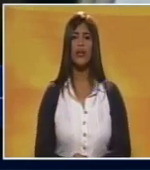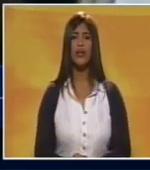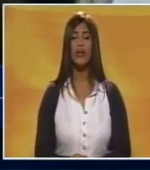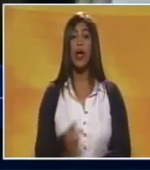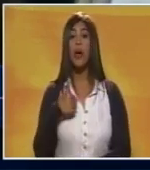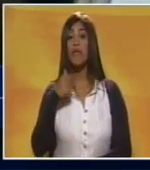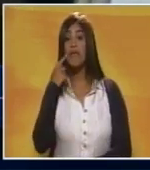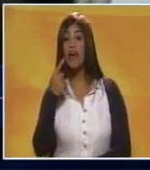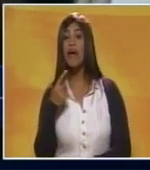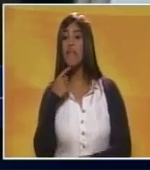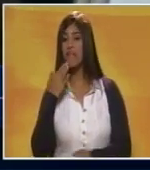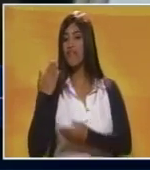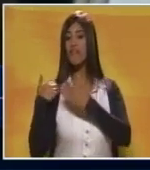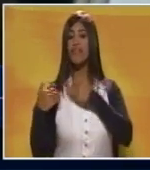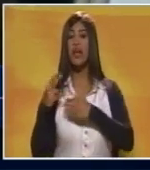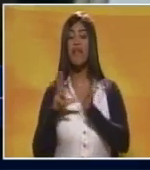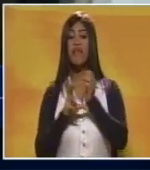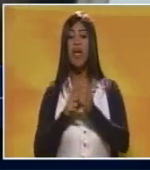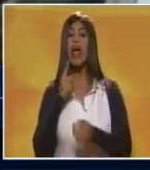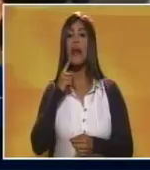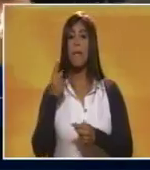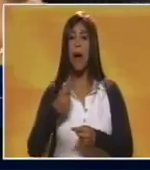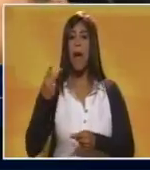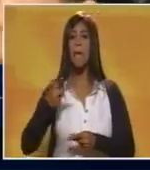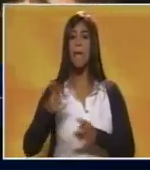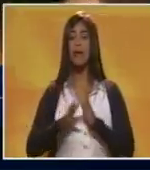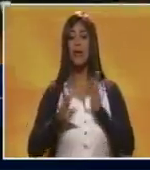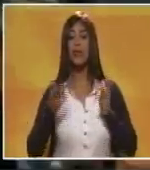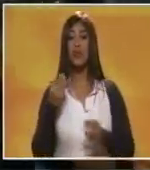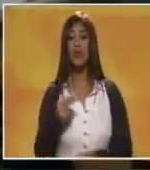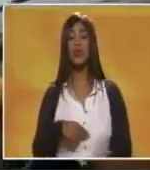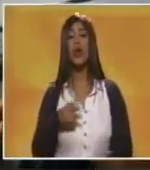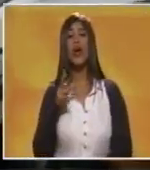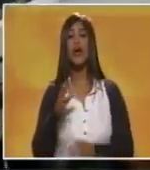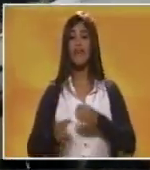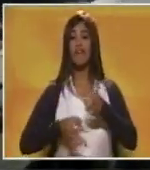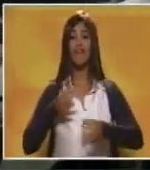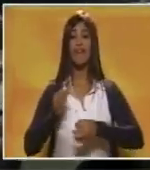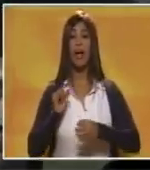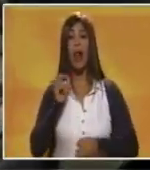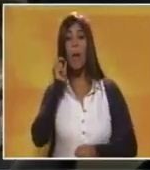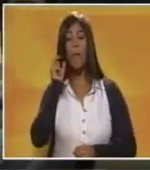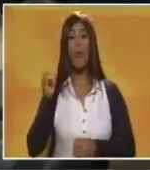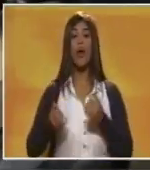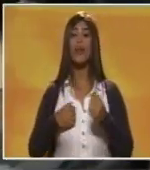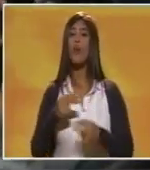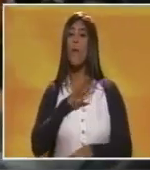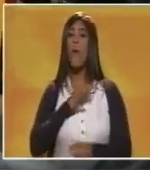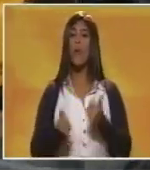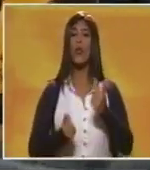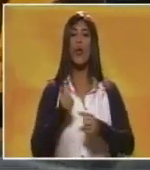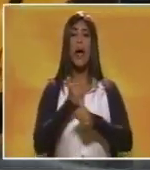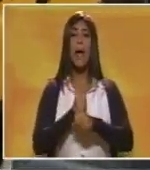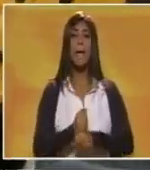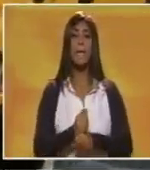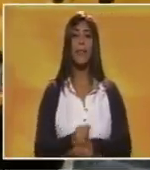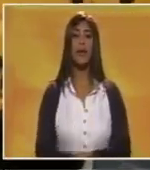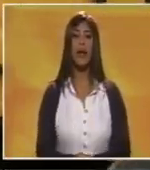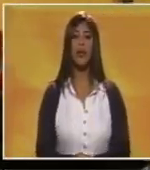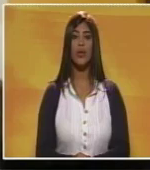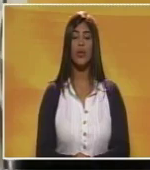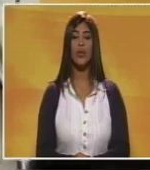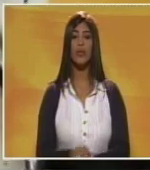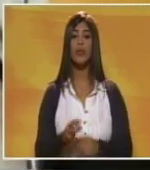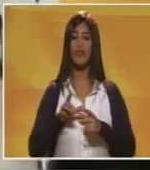hemos evidenciado desde el viernes aproximadamente. Bueno, escuchábamos parte de las declaraciones de uno de los usuarios que se encuentra aquí en